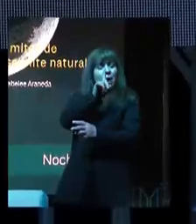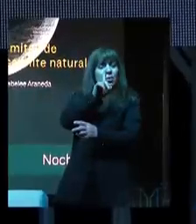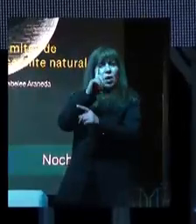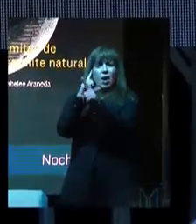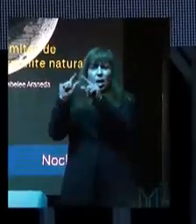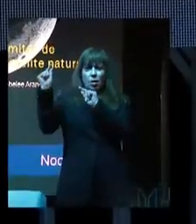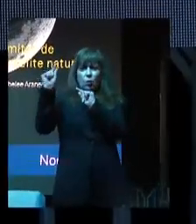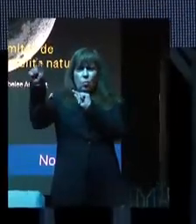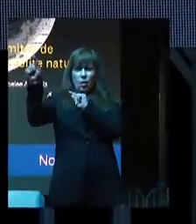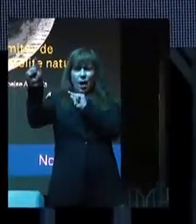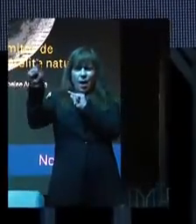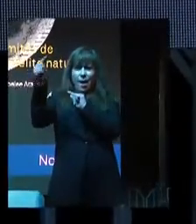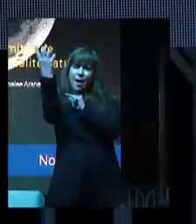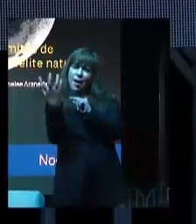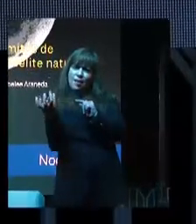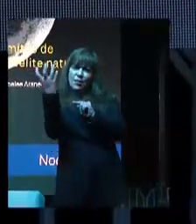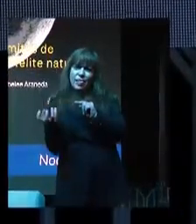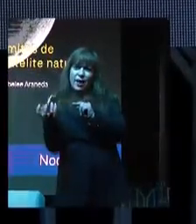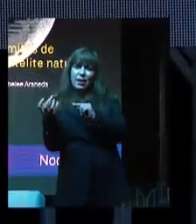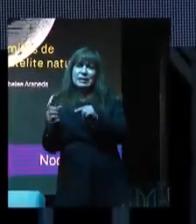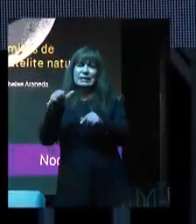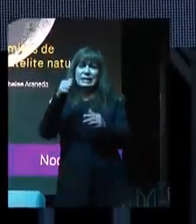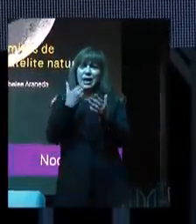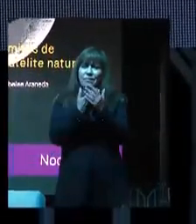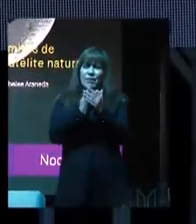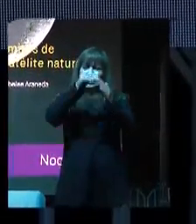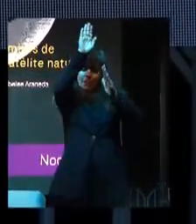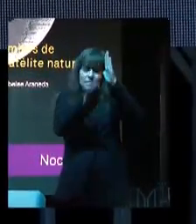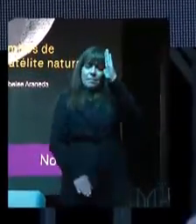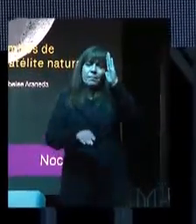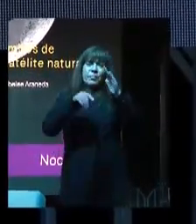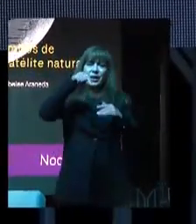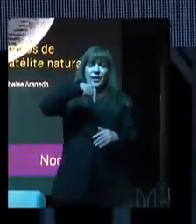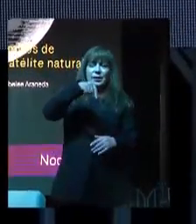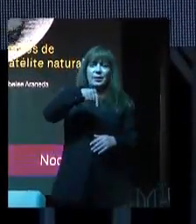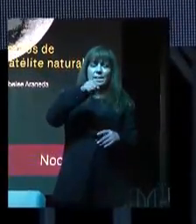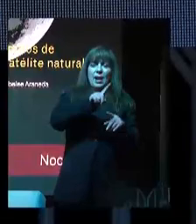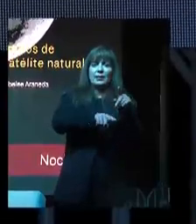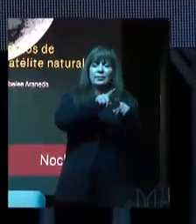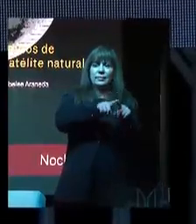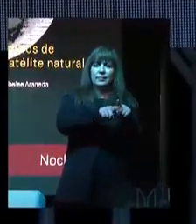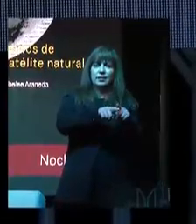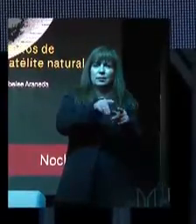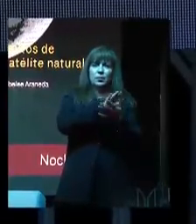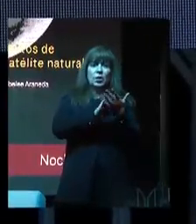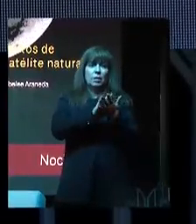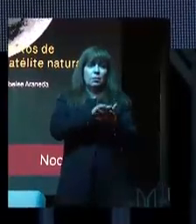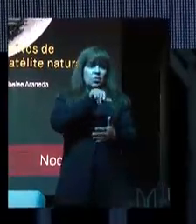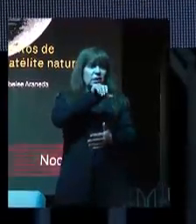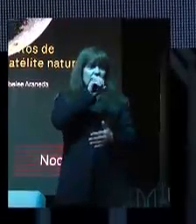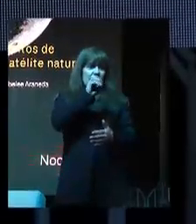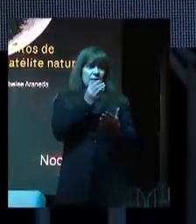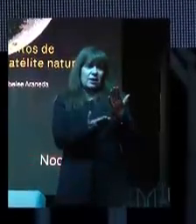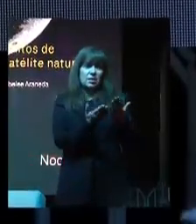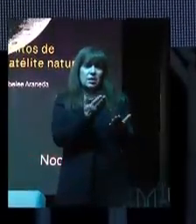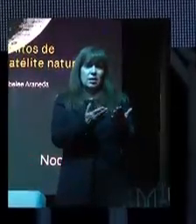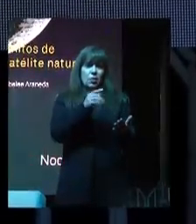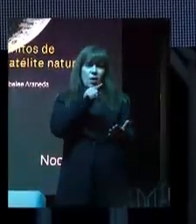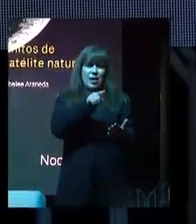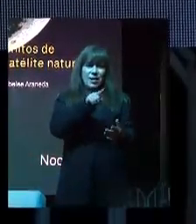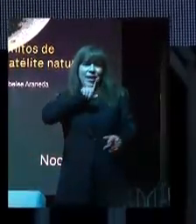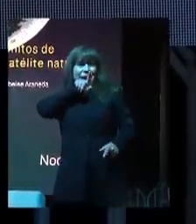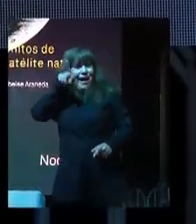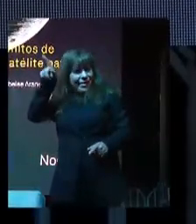Luna, la fuerza de gravedad es 6 veces más baja que acá. Si una persona de 60 kilos, en la Luna pesa